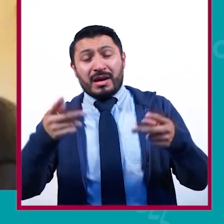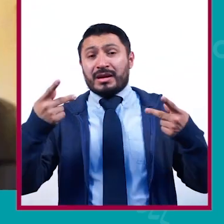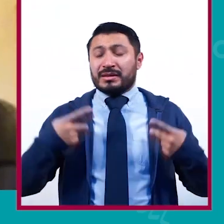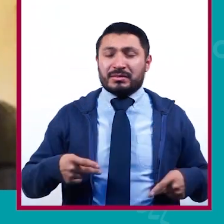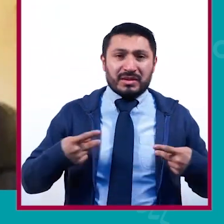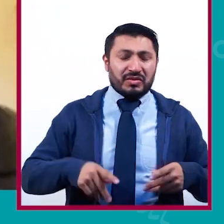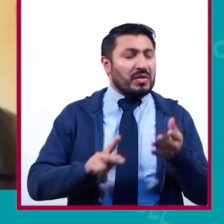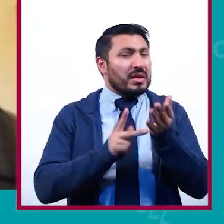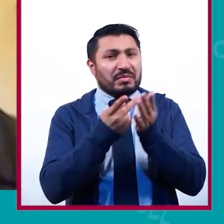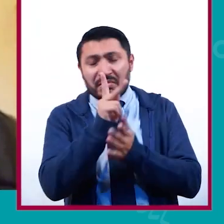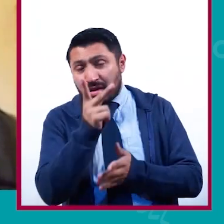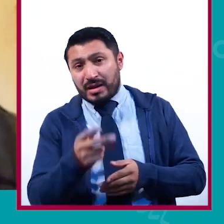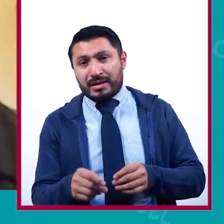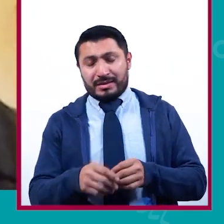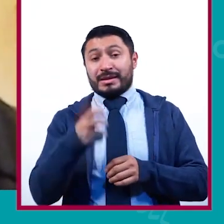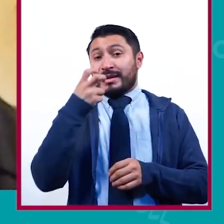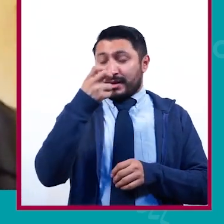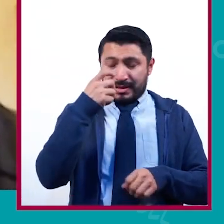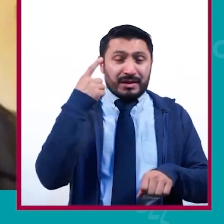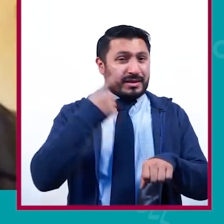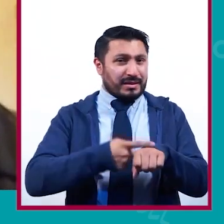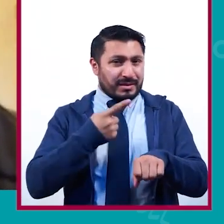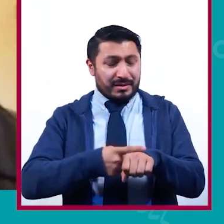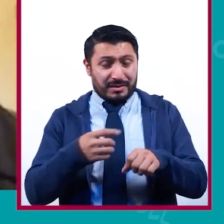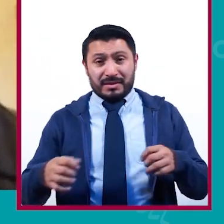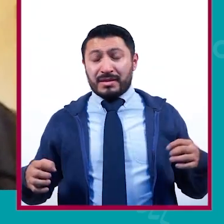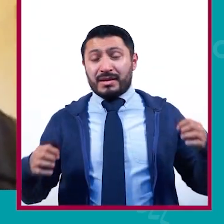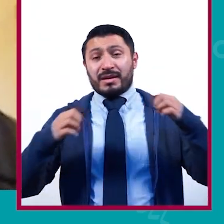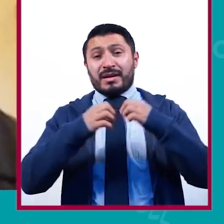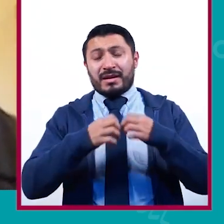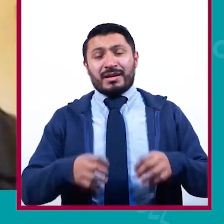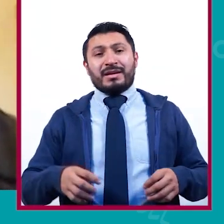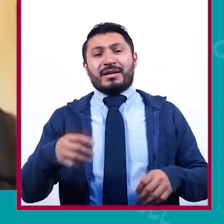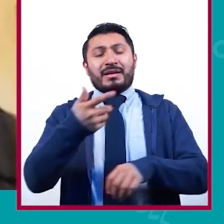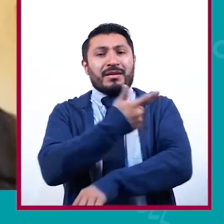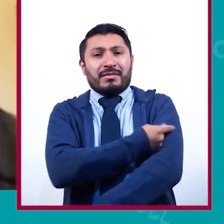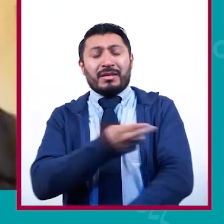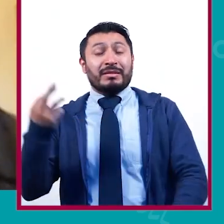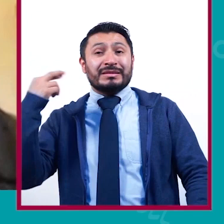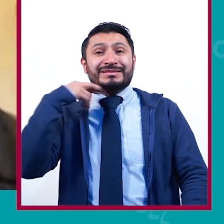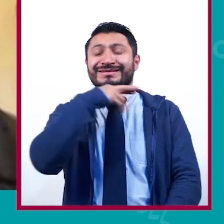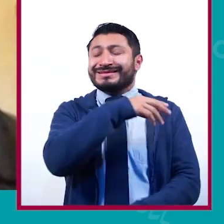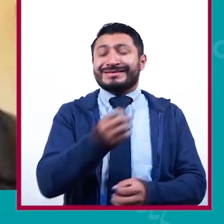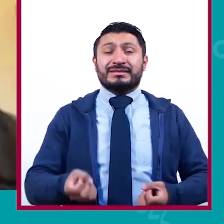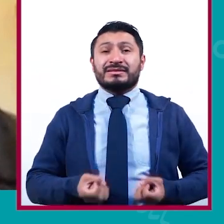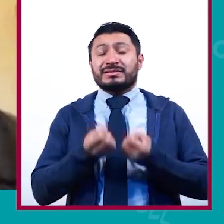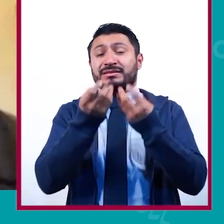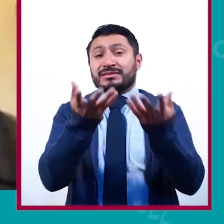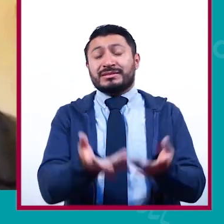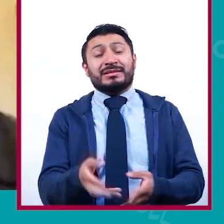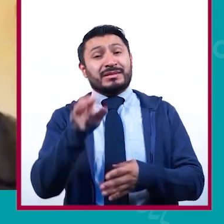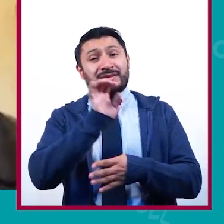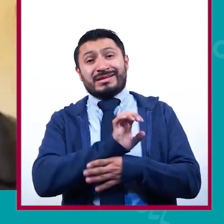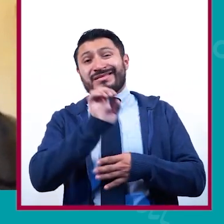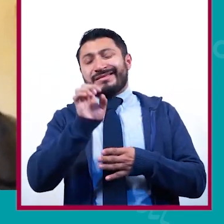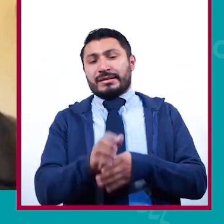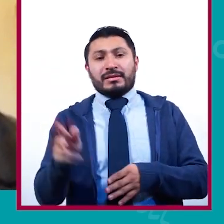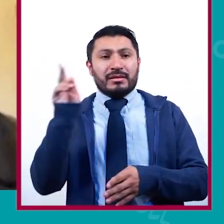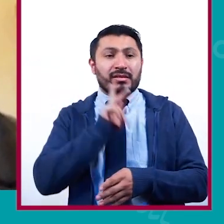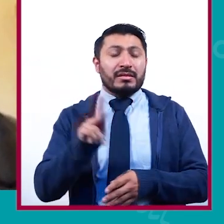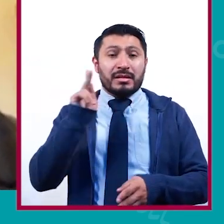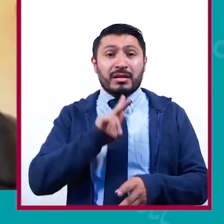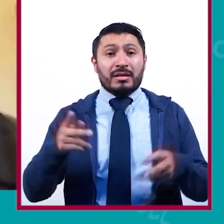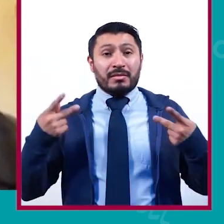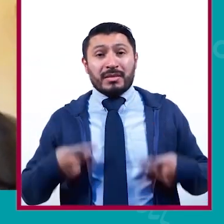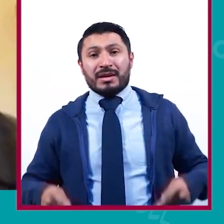y posteriormente en humanos. Dada la emergencia, esta vacuna salió rapidísimo, por lo tanto